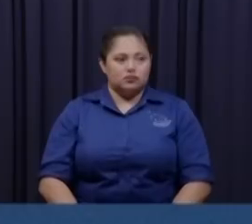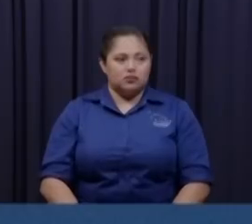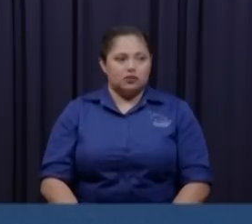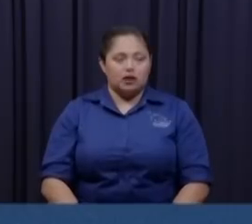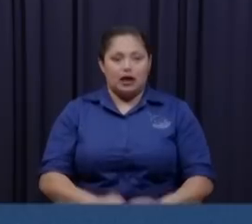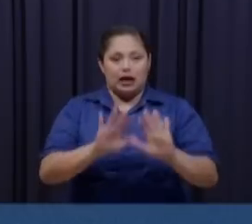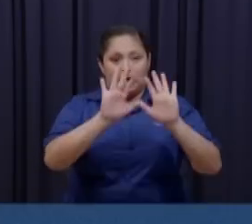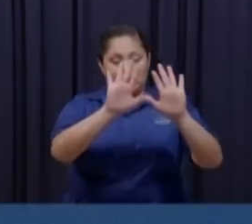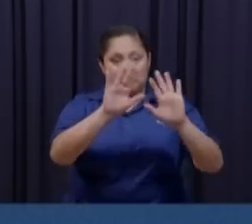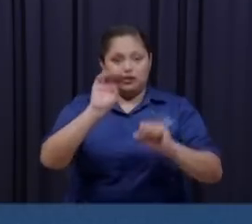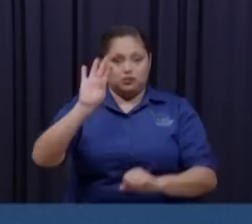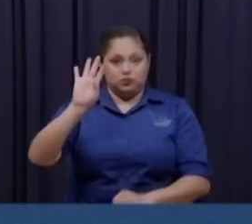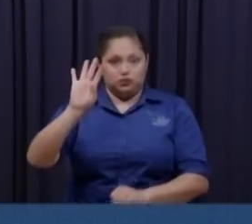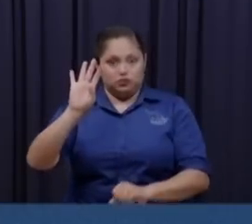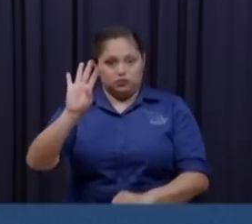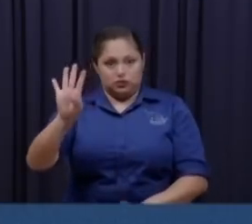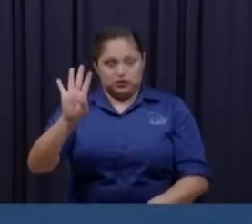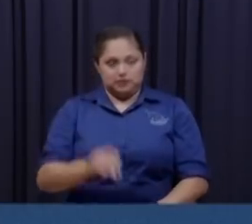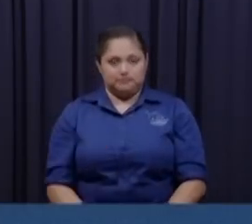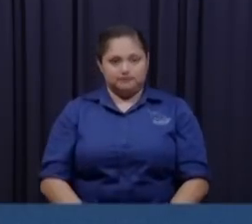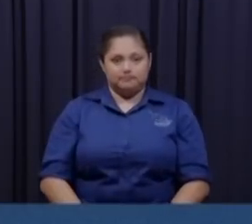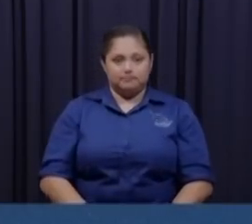hasta el 14.